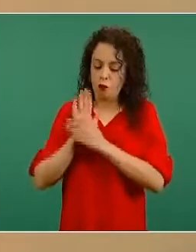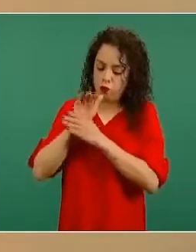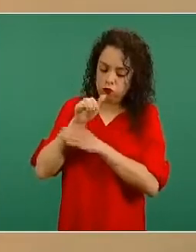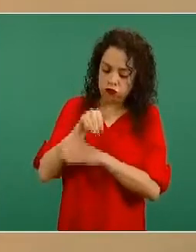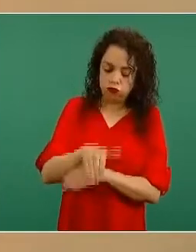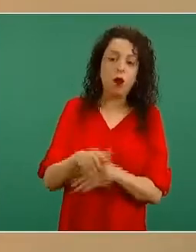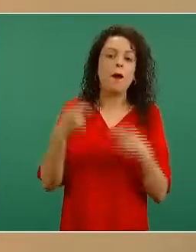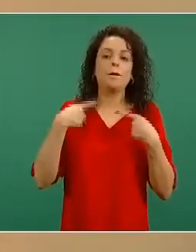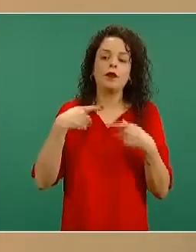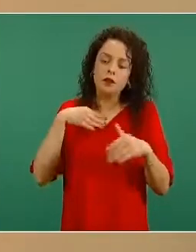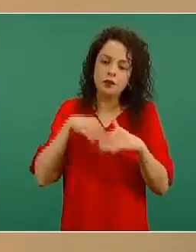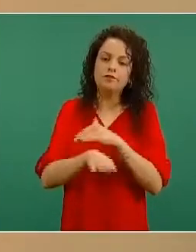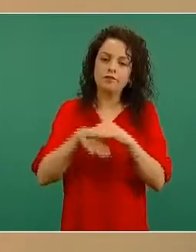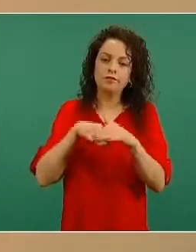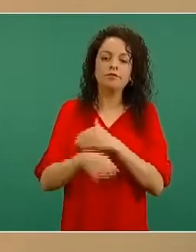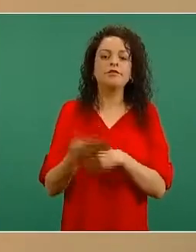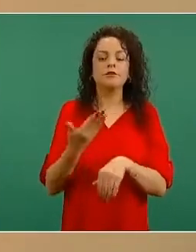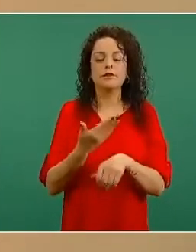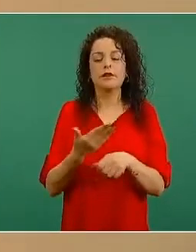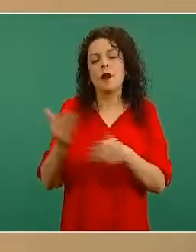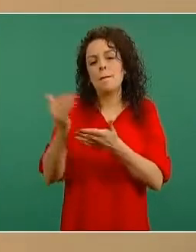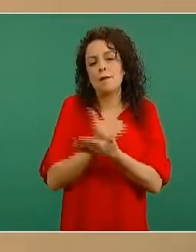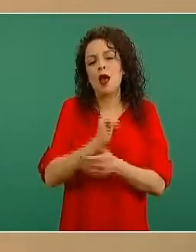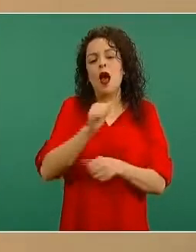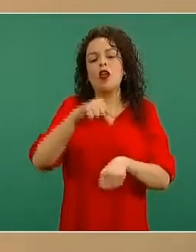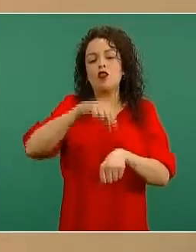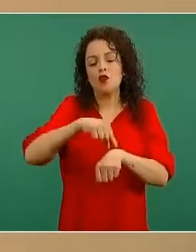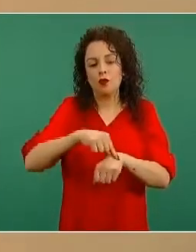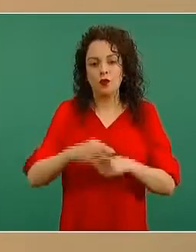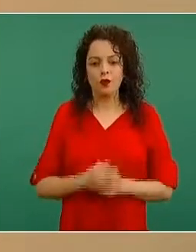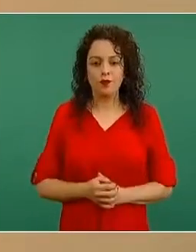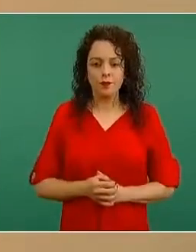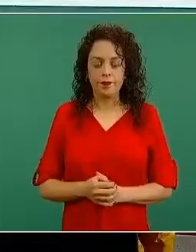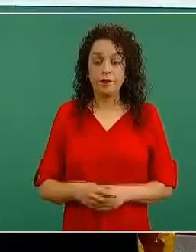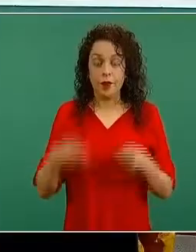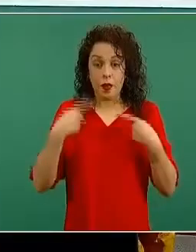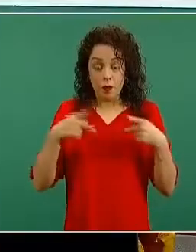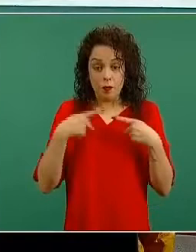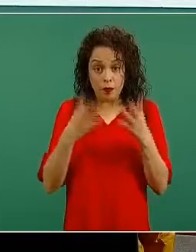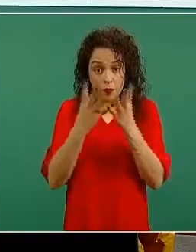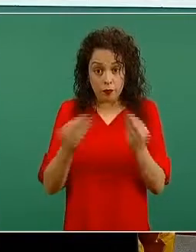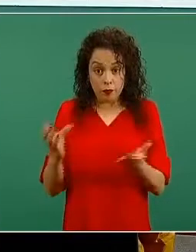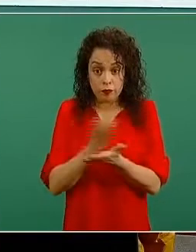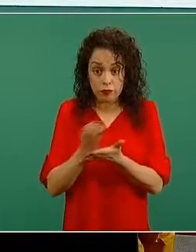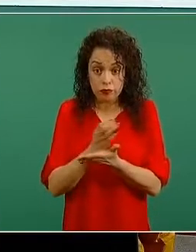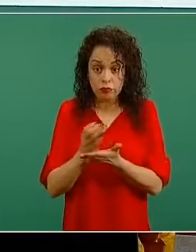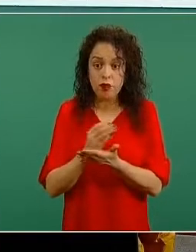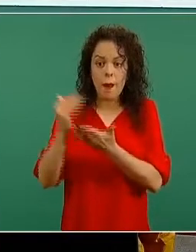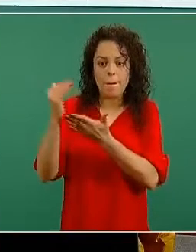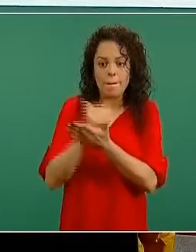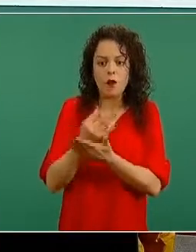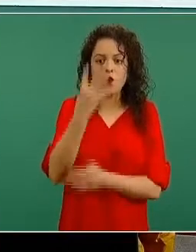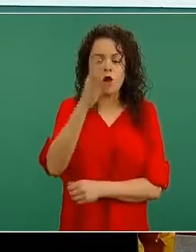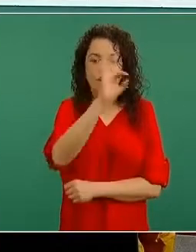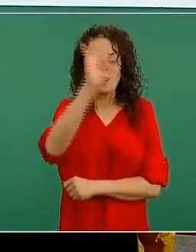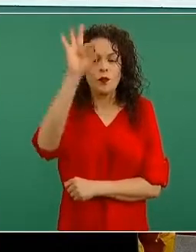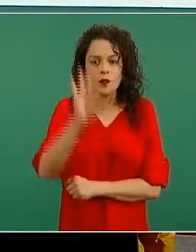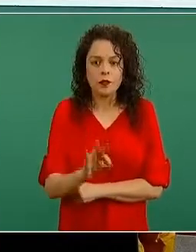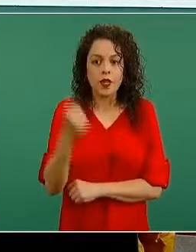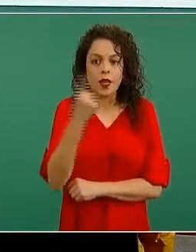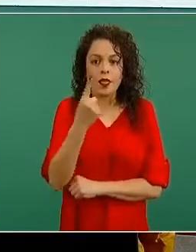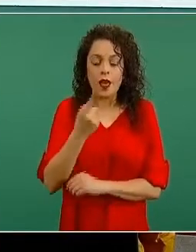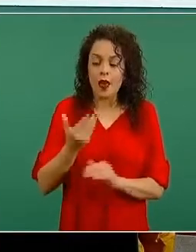los servicios de salud. Sobre las personas recuperadas, la curva de personas recuperadas, hay un descenso del 4% con respecto a